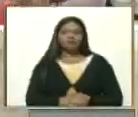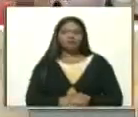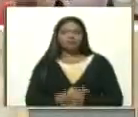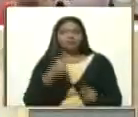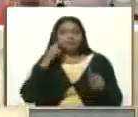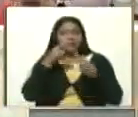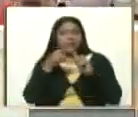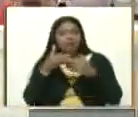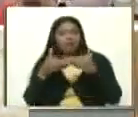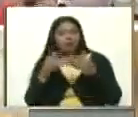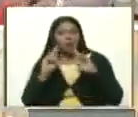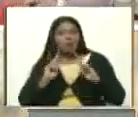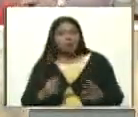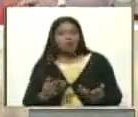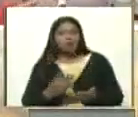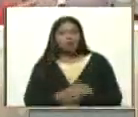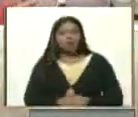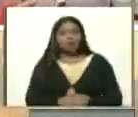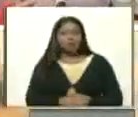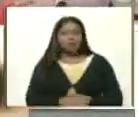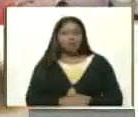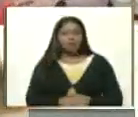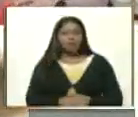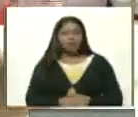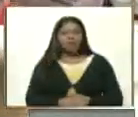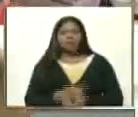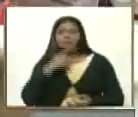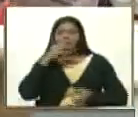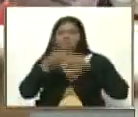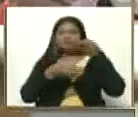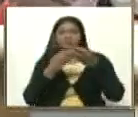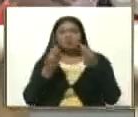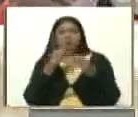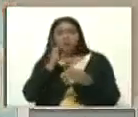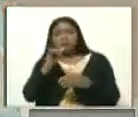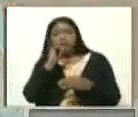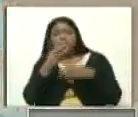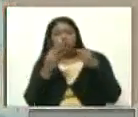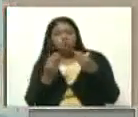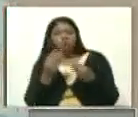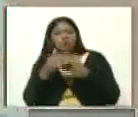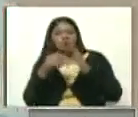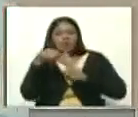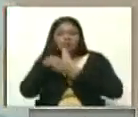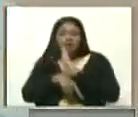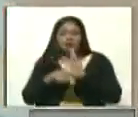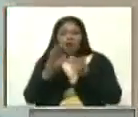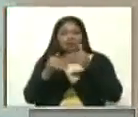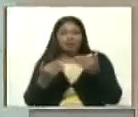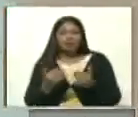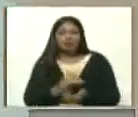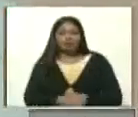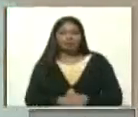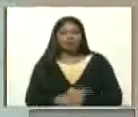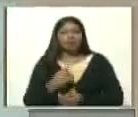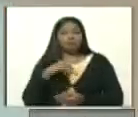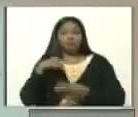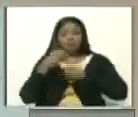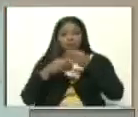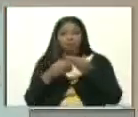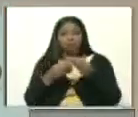Es importante destacarlo. A ver, se habla mucho y se ha denunciado interna y externamente que esto crea un